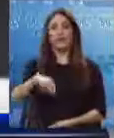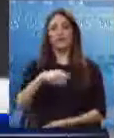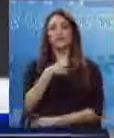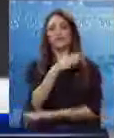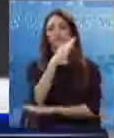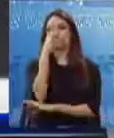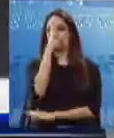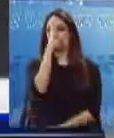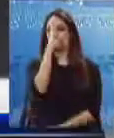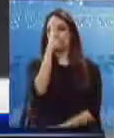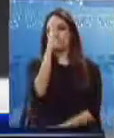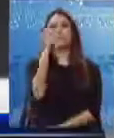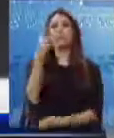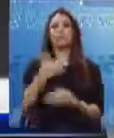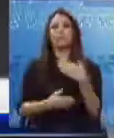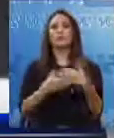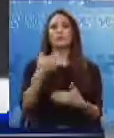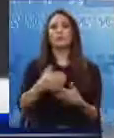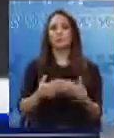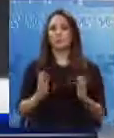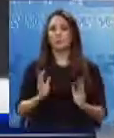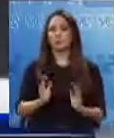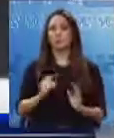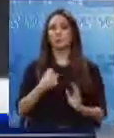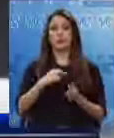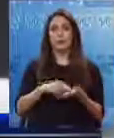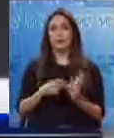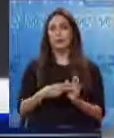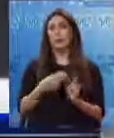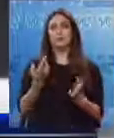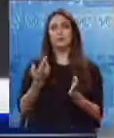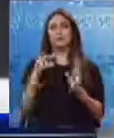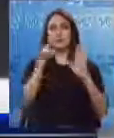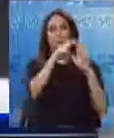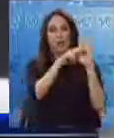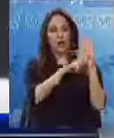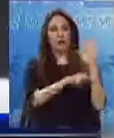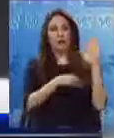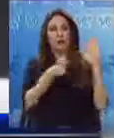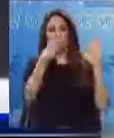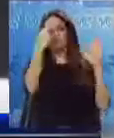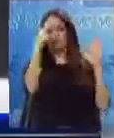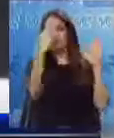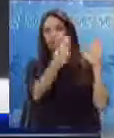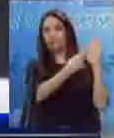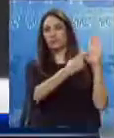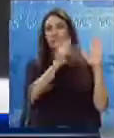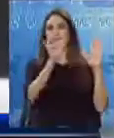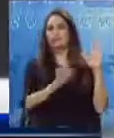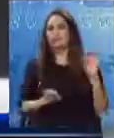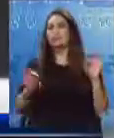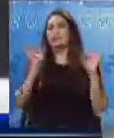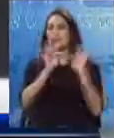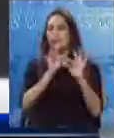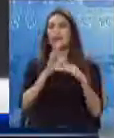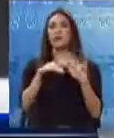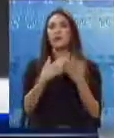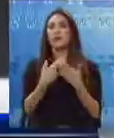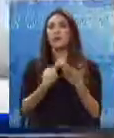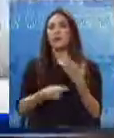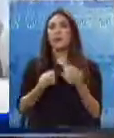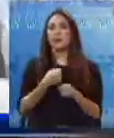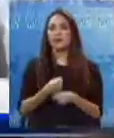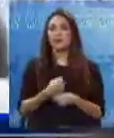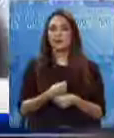una rectitud de procedimientos, una probidad en todo lo que decimos, en todo lo que hacemos y en todo lo que